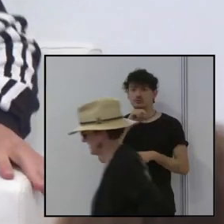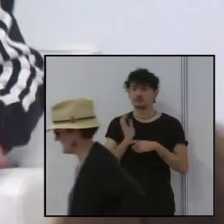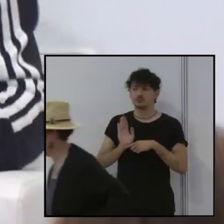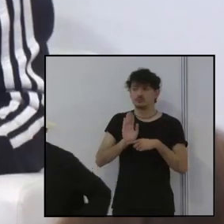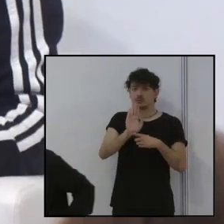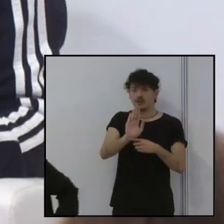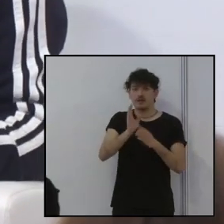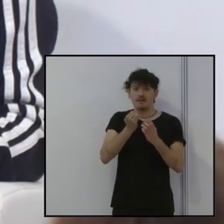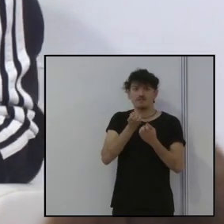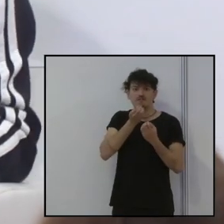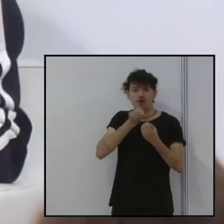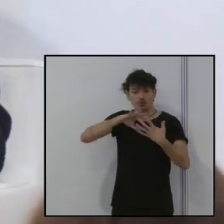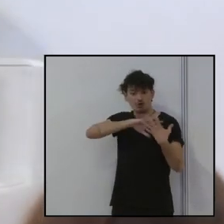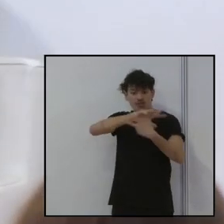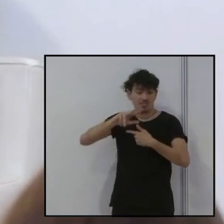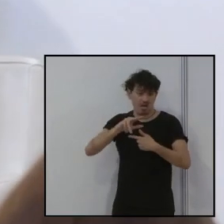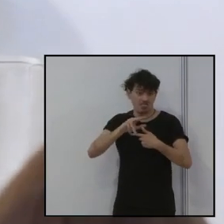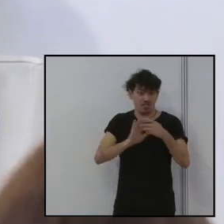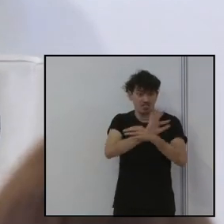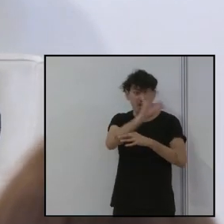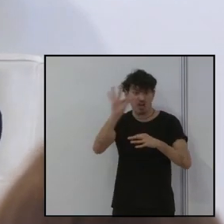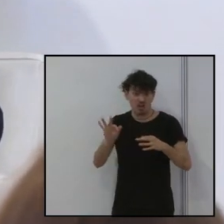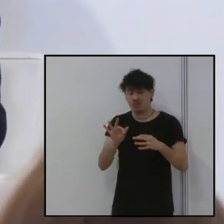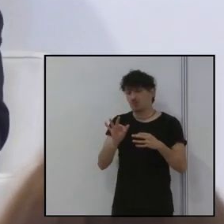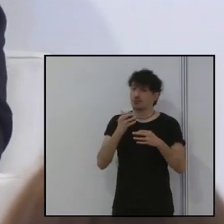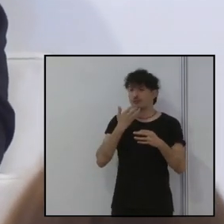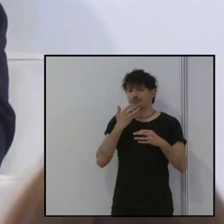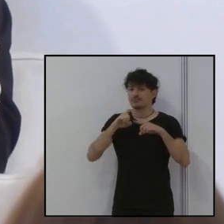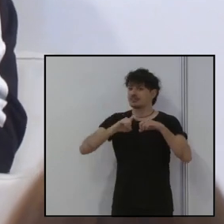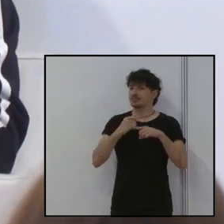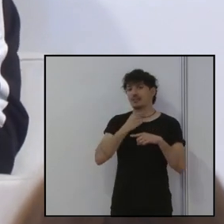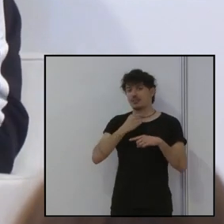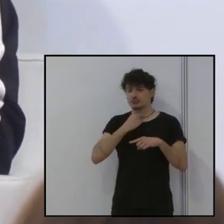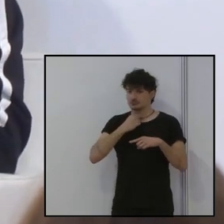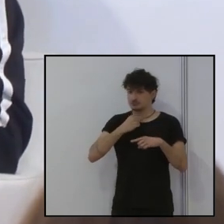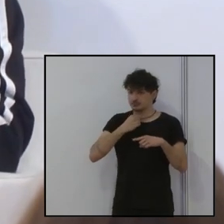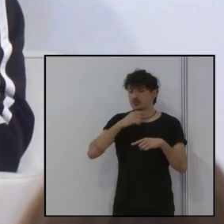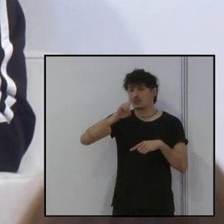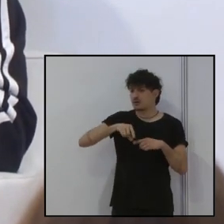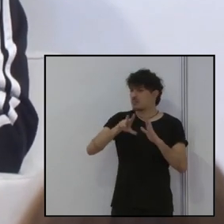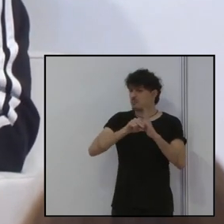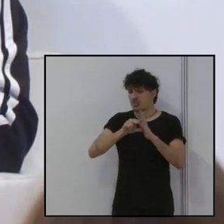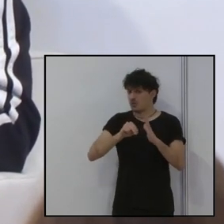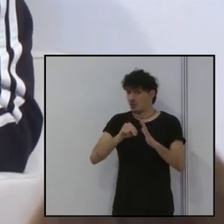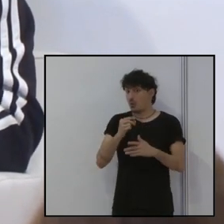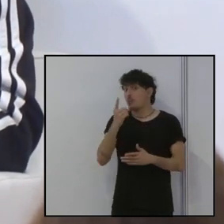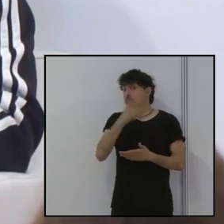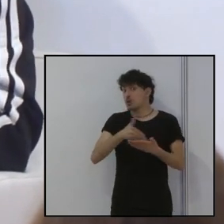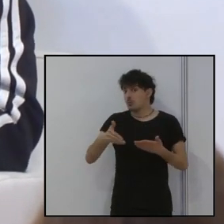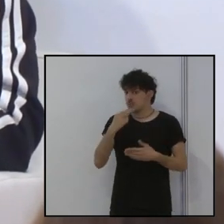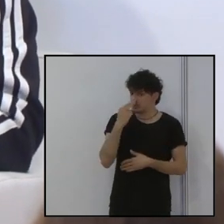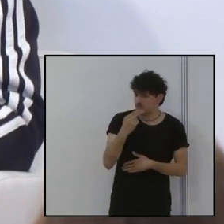resume de un modo humorístico las noticias del día. Y los vídeos han llegado a alcanzar el millón de visitas diarias. Ha ganado premios